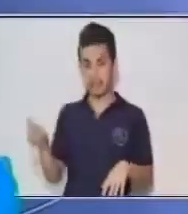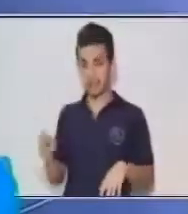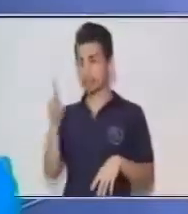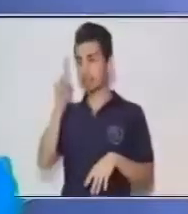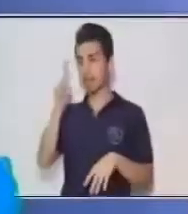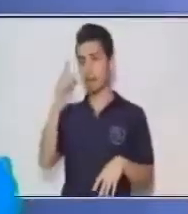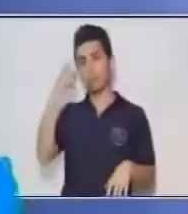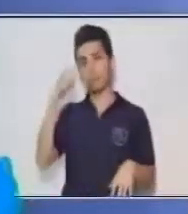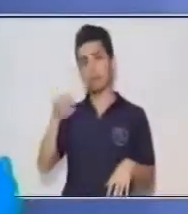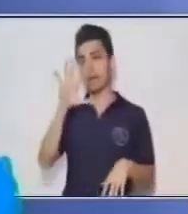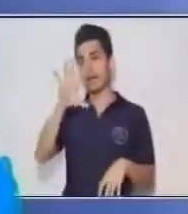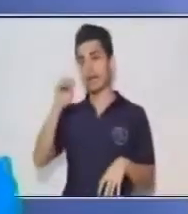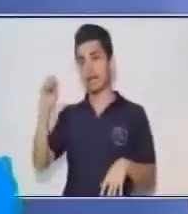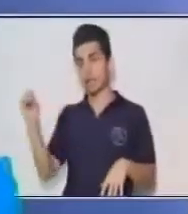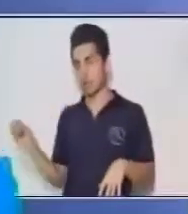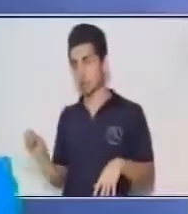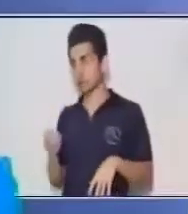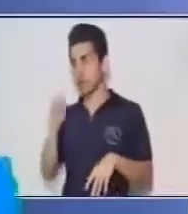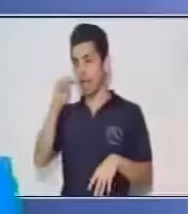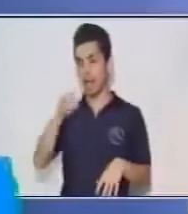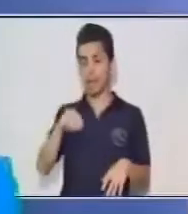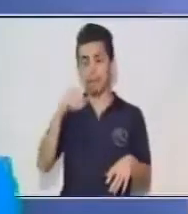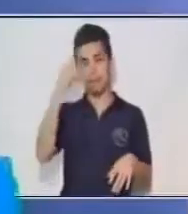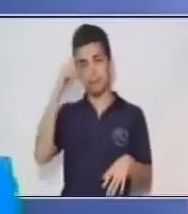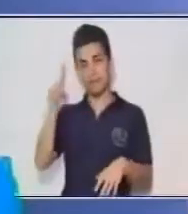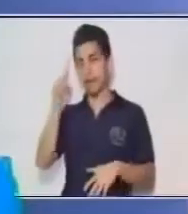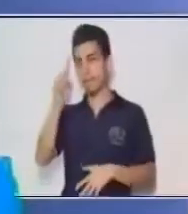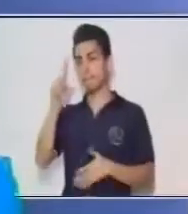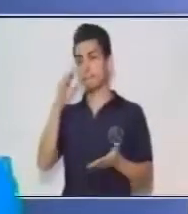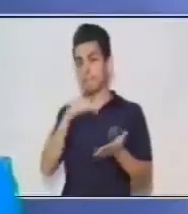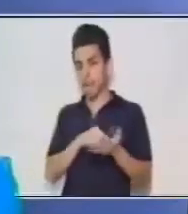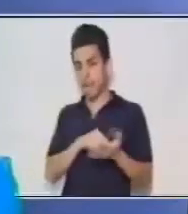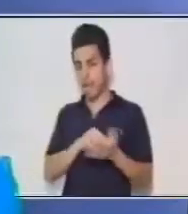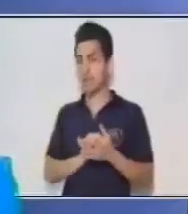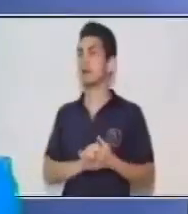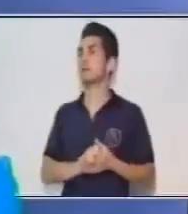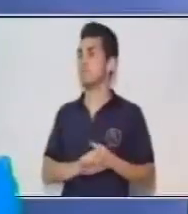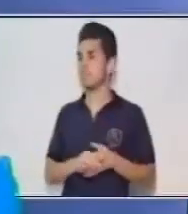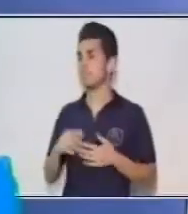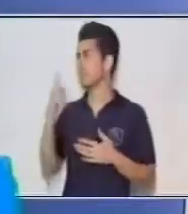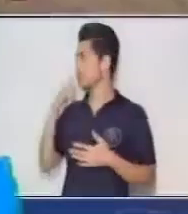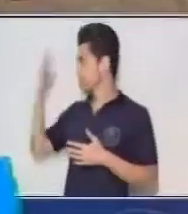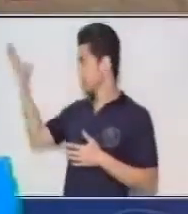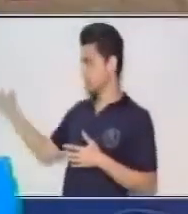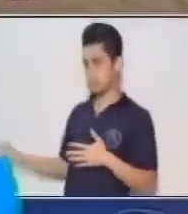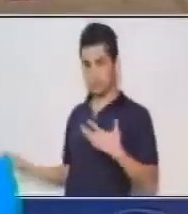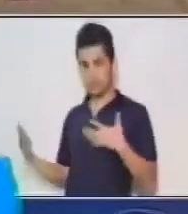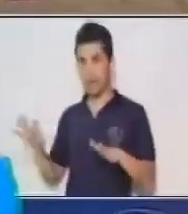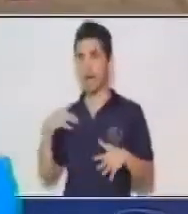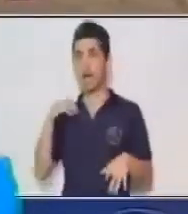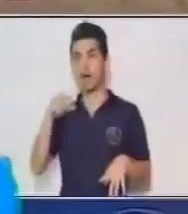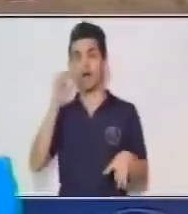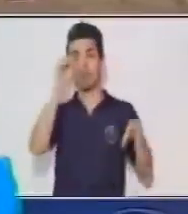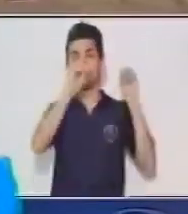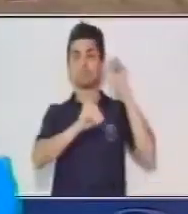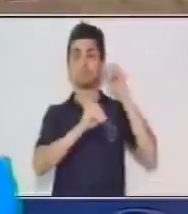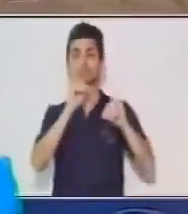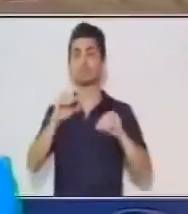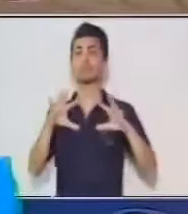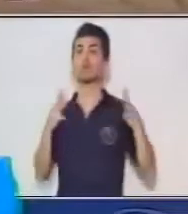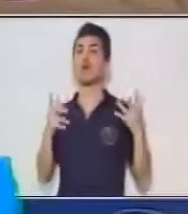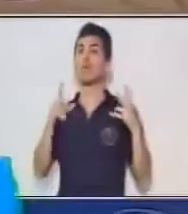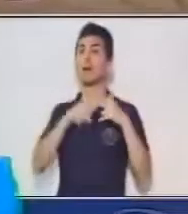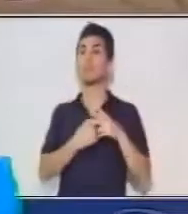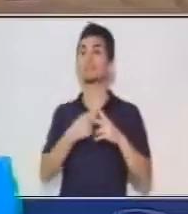1000. Bueno, ya recordamos, ahora vamos a iniciar de una manera creativa dando inicio